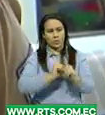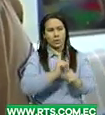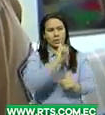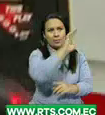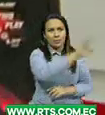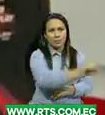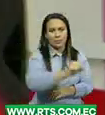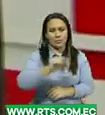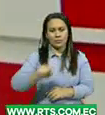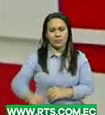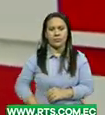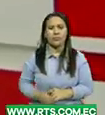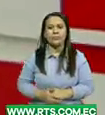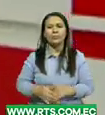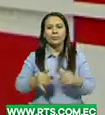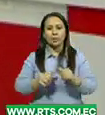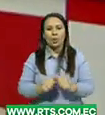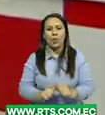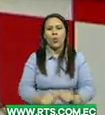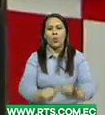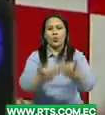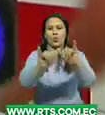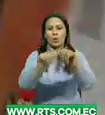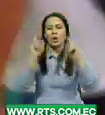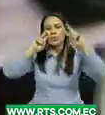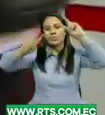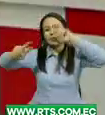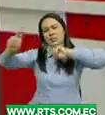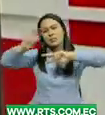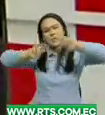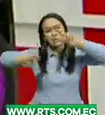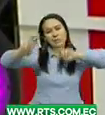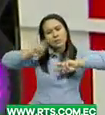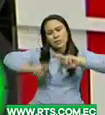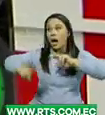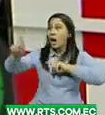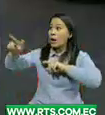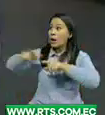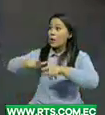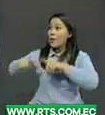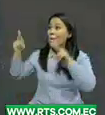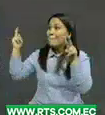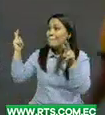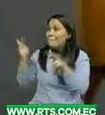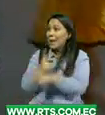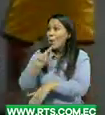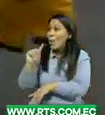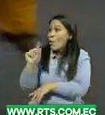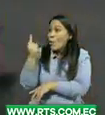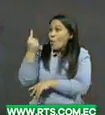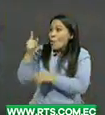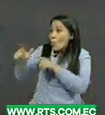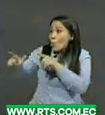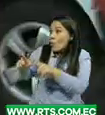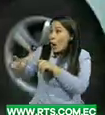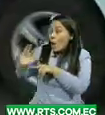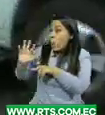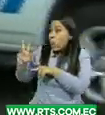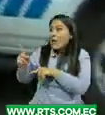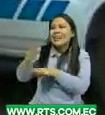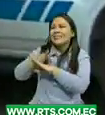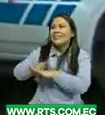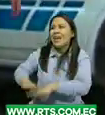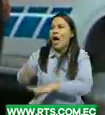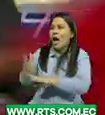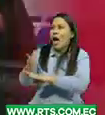el punto. Y que continúan investigando este caso, pues en el sector no es el único local que ha sido visitado por los